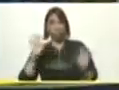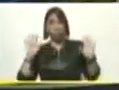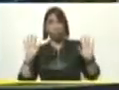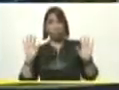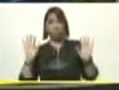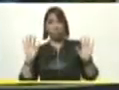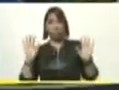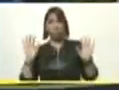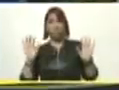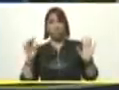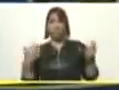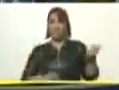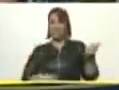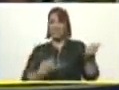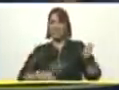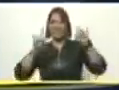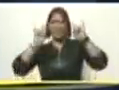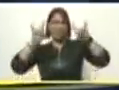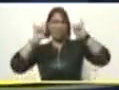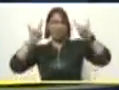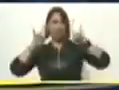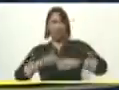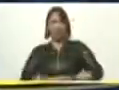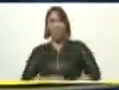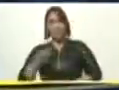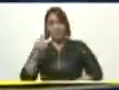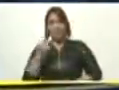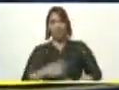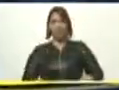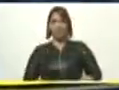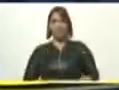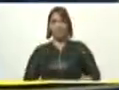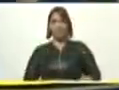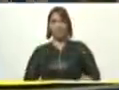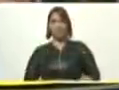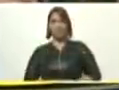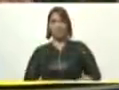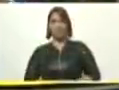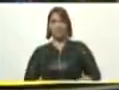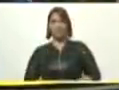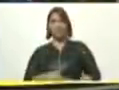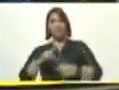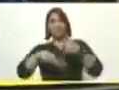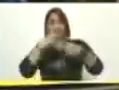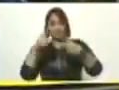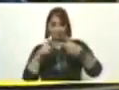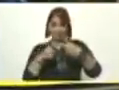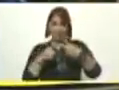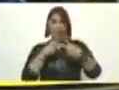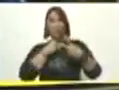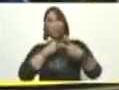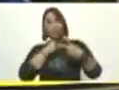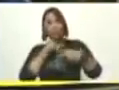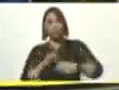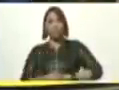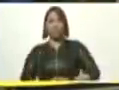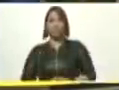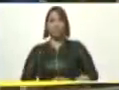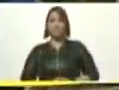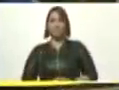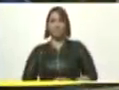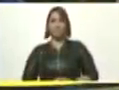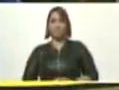guitarrista de rock lo primero después me hubiera gustado ser